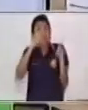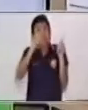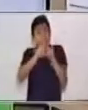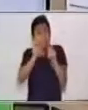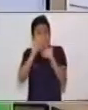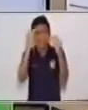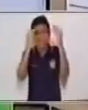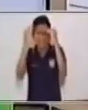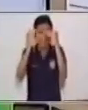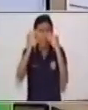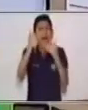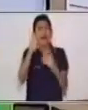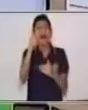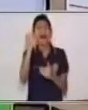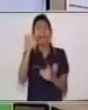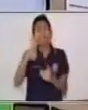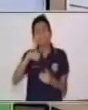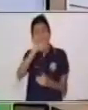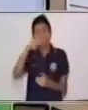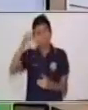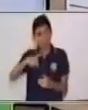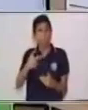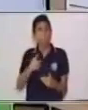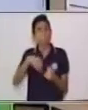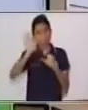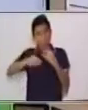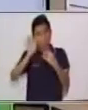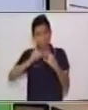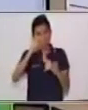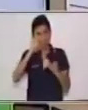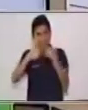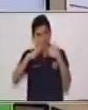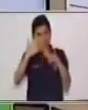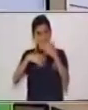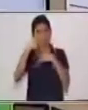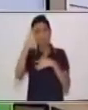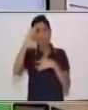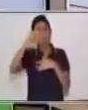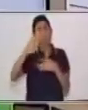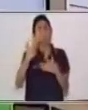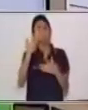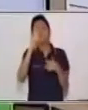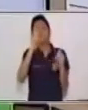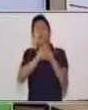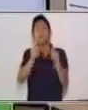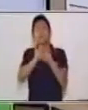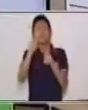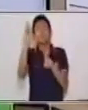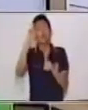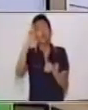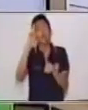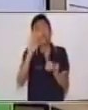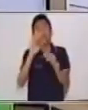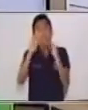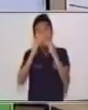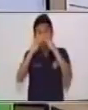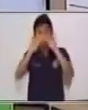Abdi, gracias Abdi, que va a ser nuestro intérprete para el día de hoy. Recuerde siempre, quédate en